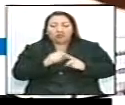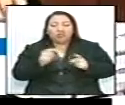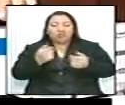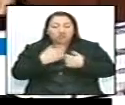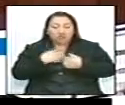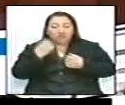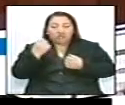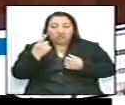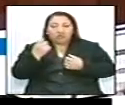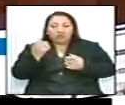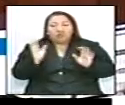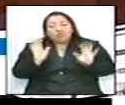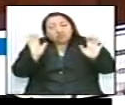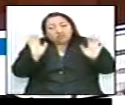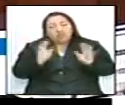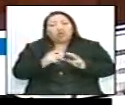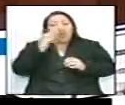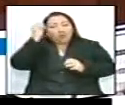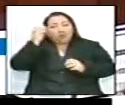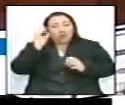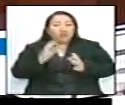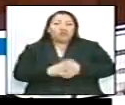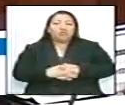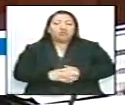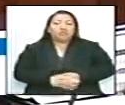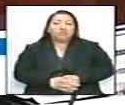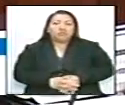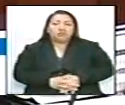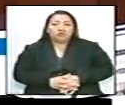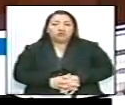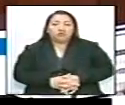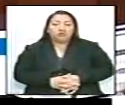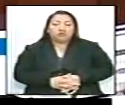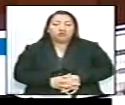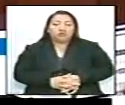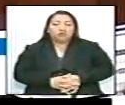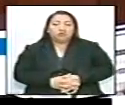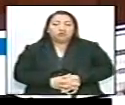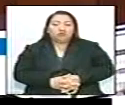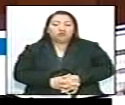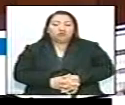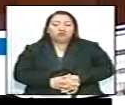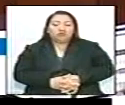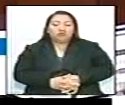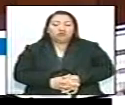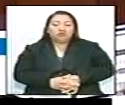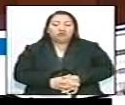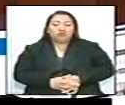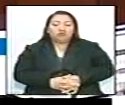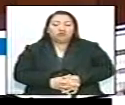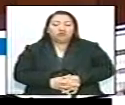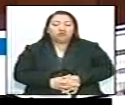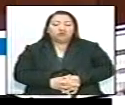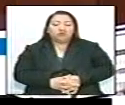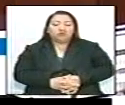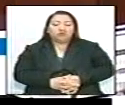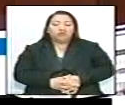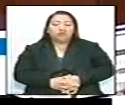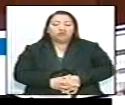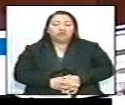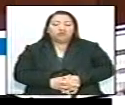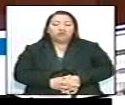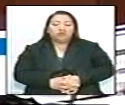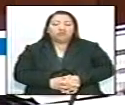que, bueno, son opiniones y puntos de vista que se tienen que hay, y hay que respetarlos. Pero